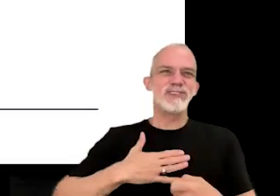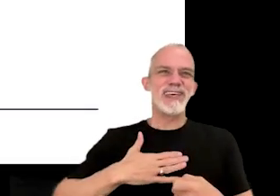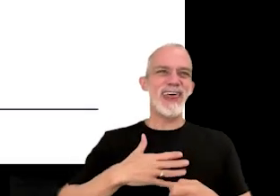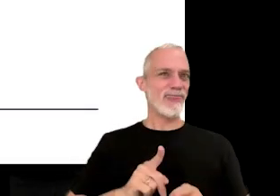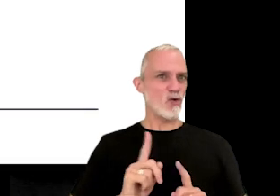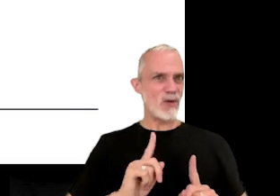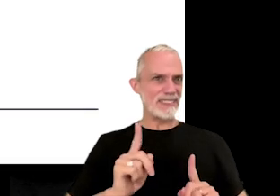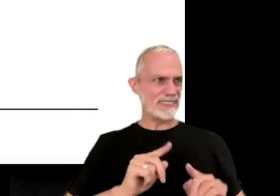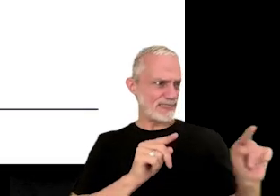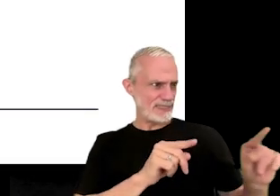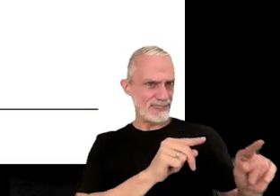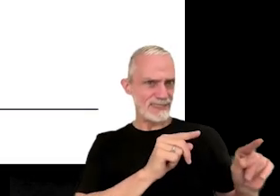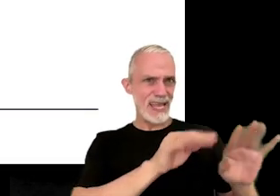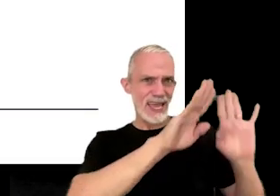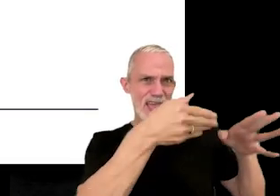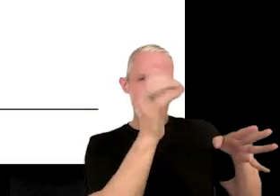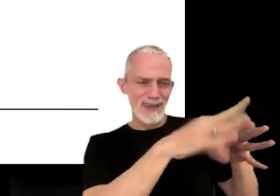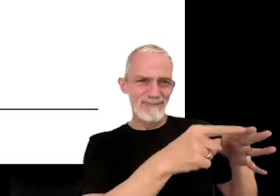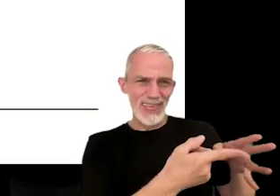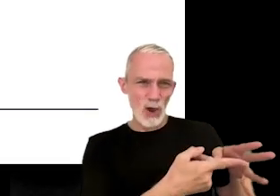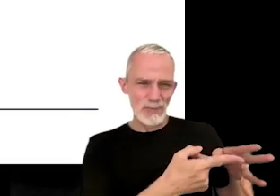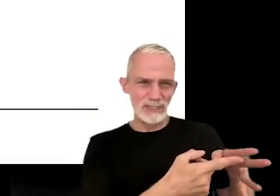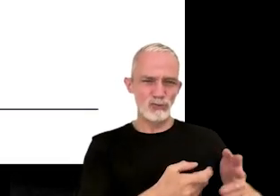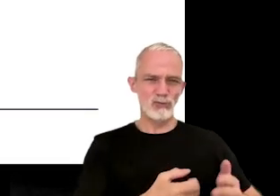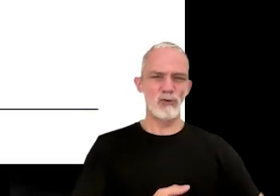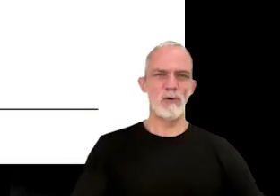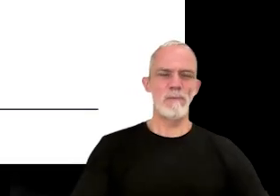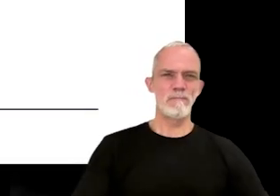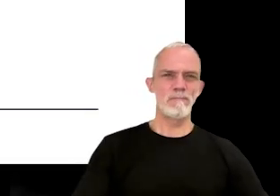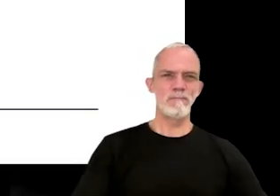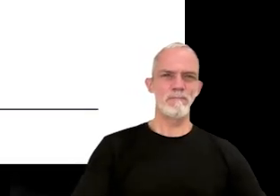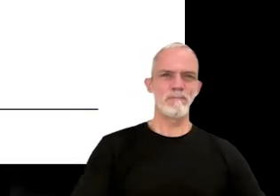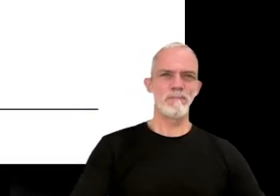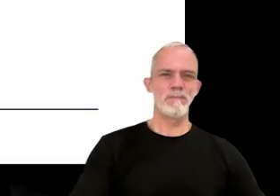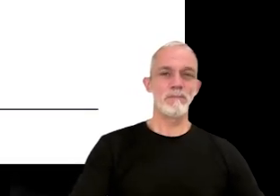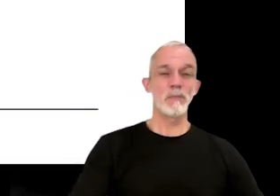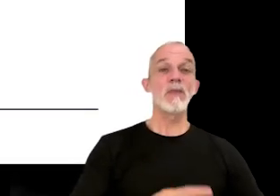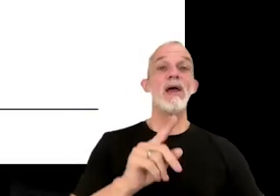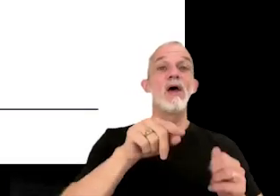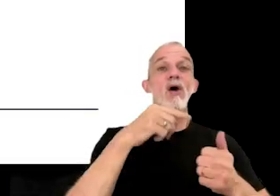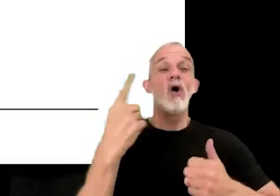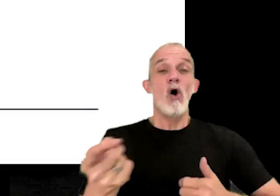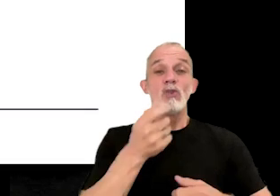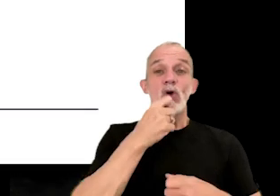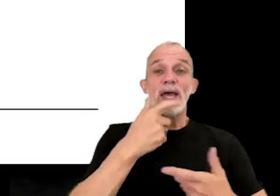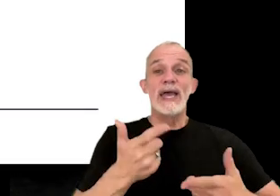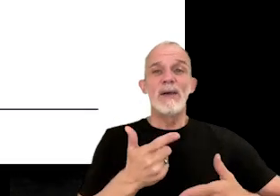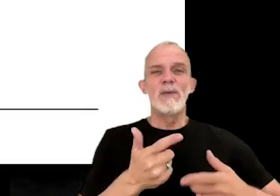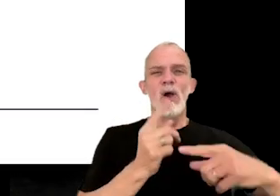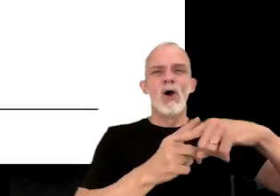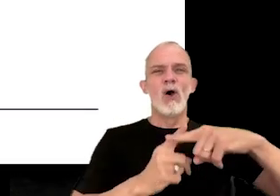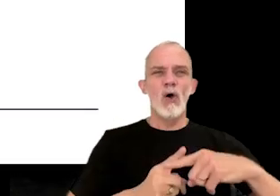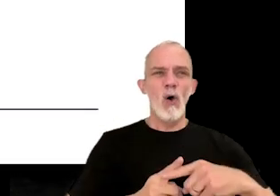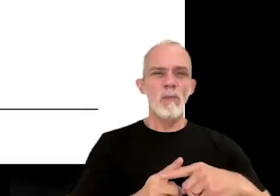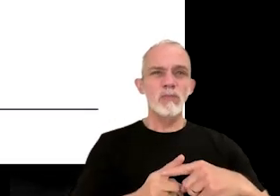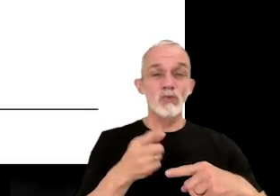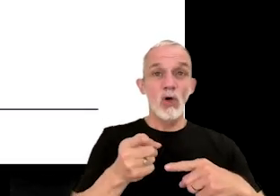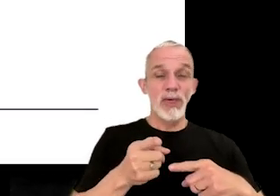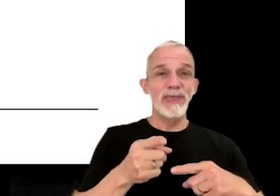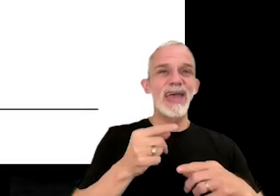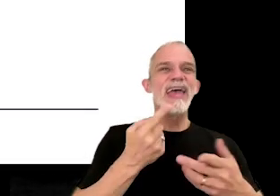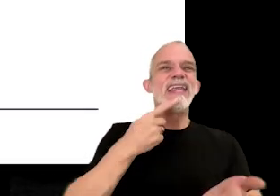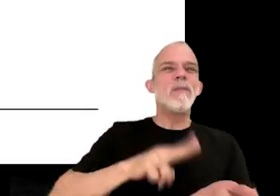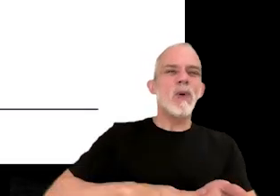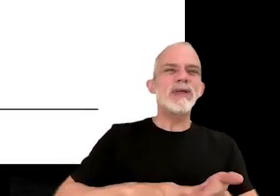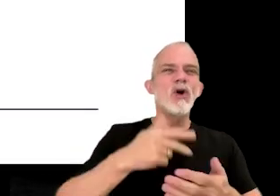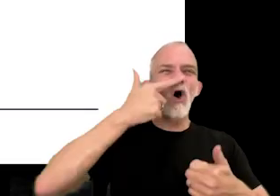está relacionada a ese fideicomiso. El otro, el cómputo en demasía del impuesto a los